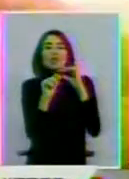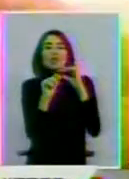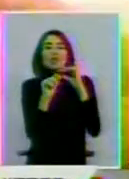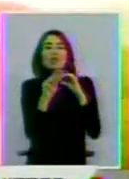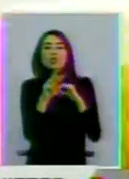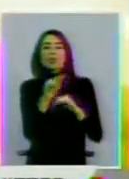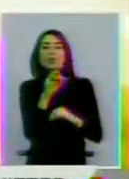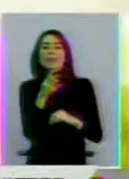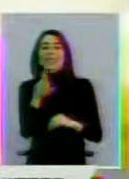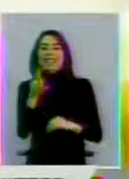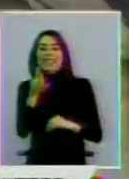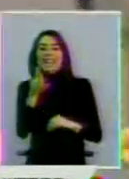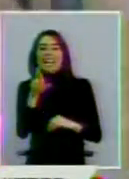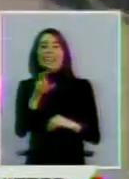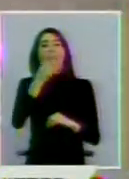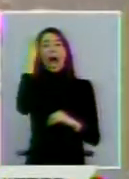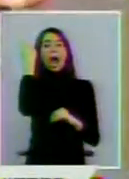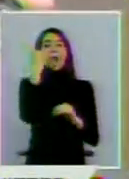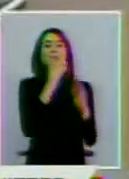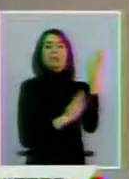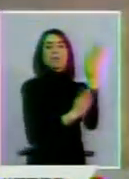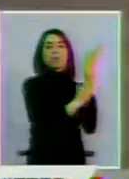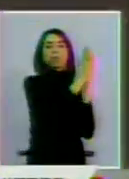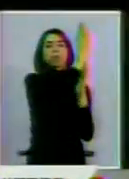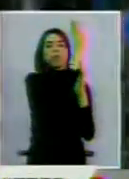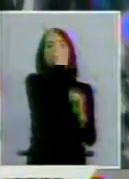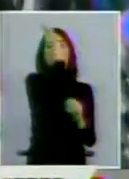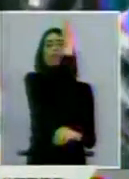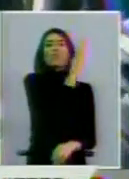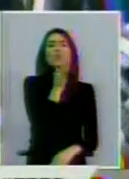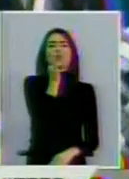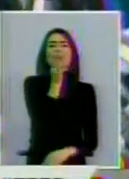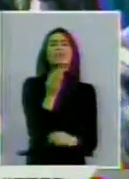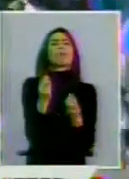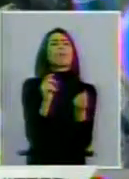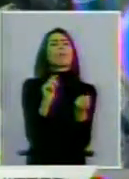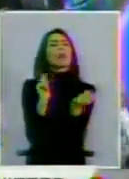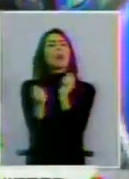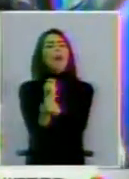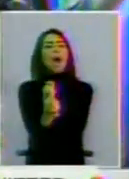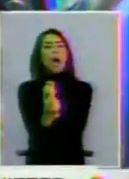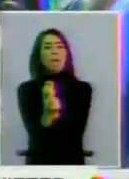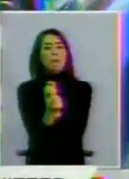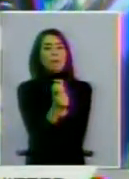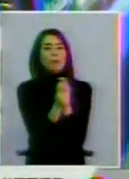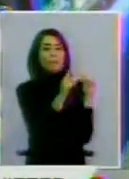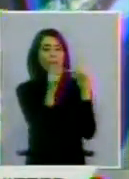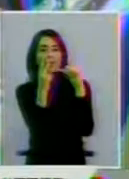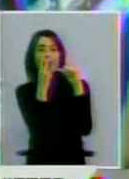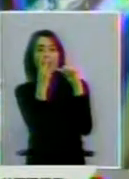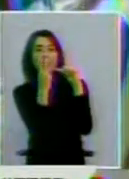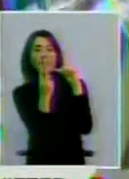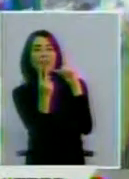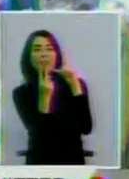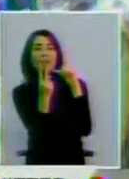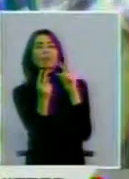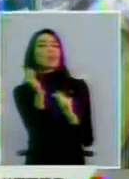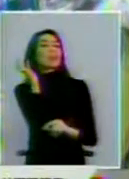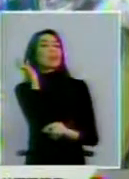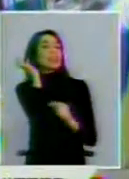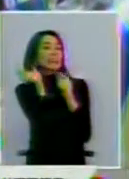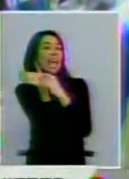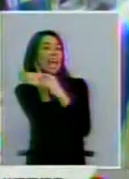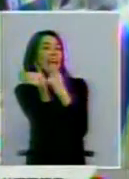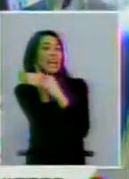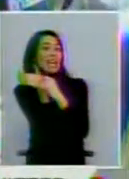social que crecía con fuerza era Facebook. ¿Qué ha producido este cambio? Lo que estábamos viendo recién en pantalla. Los teléfonos